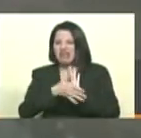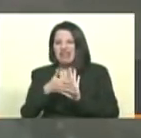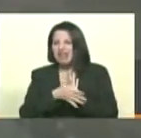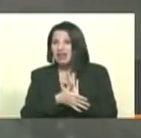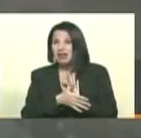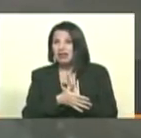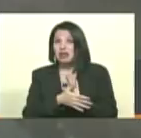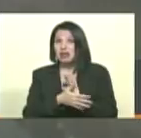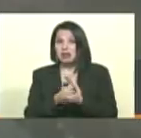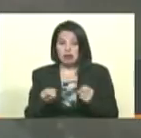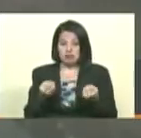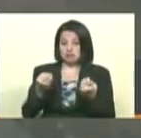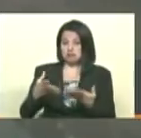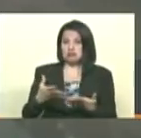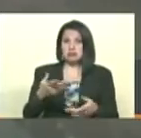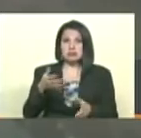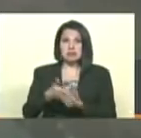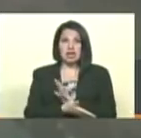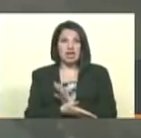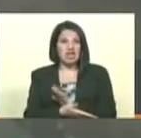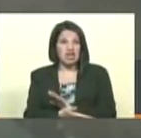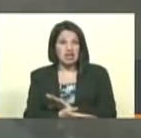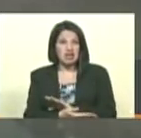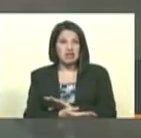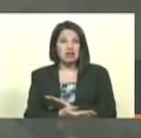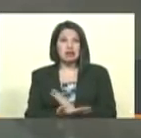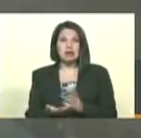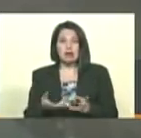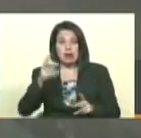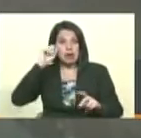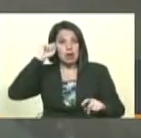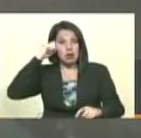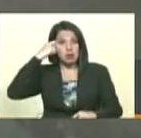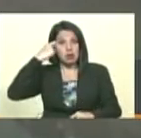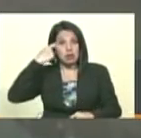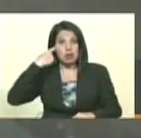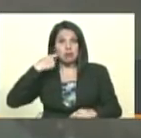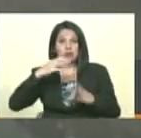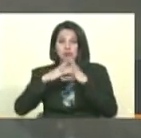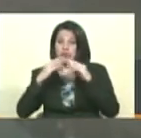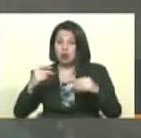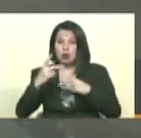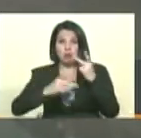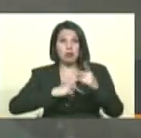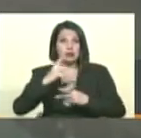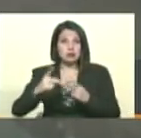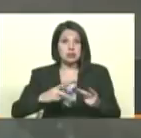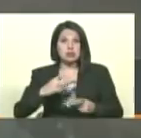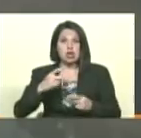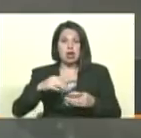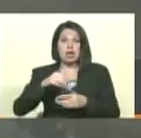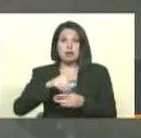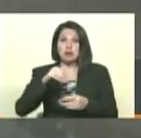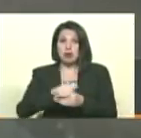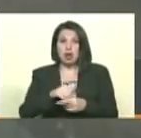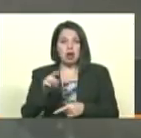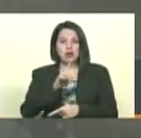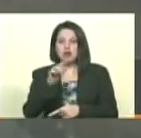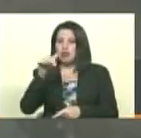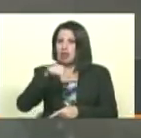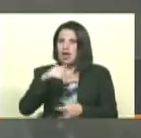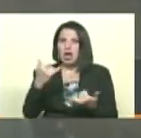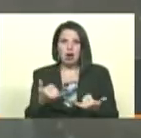¿Cuáles son las garantías? Recordemos que las garantías de todos los procesos electorales, no de ahorita,